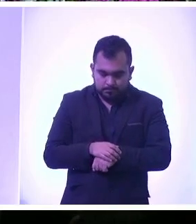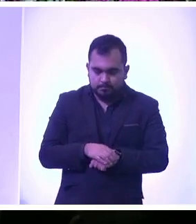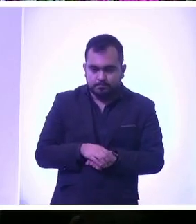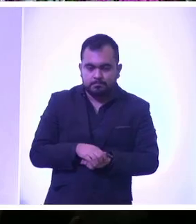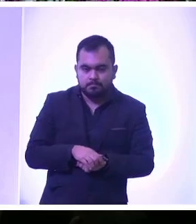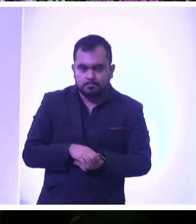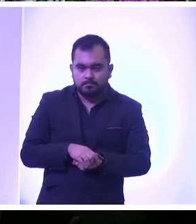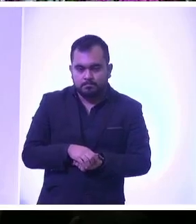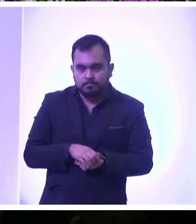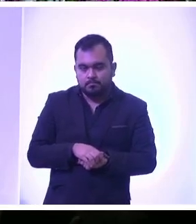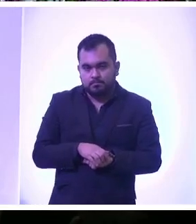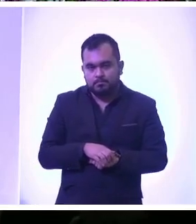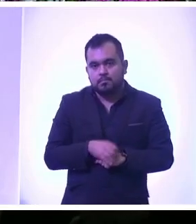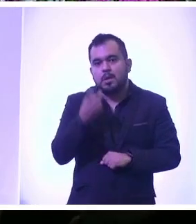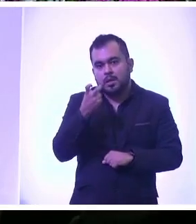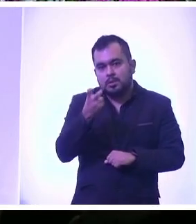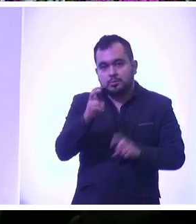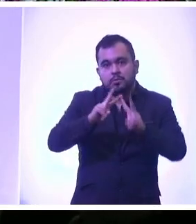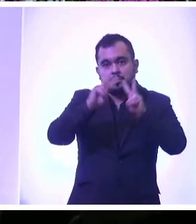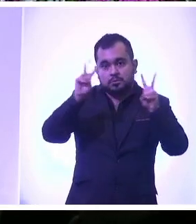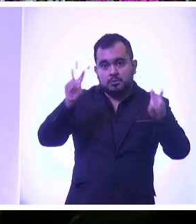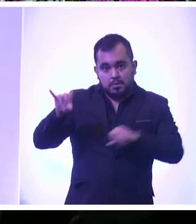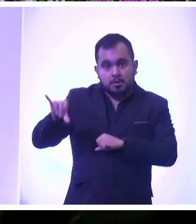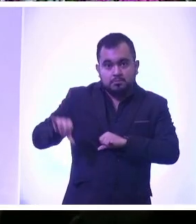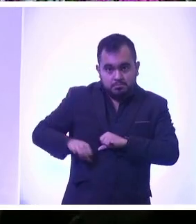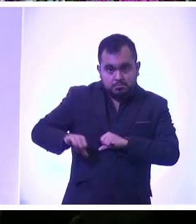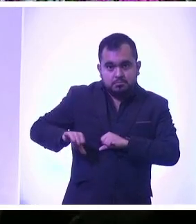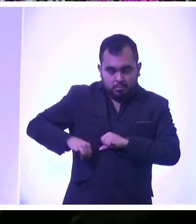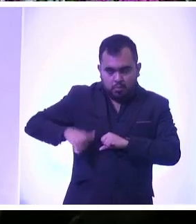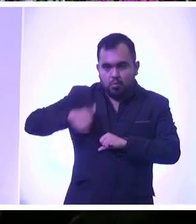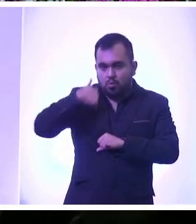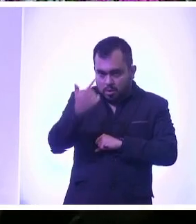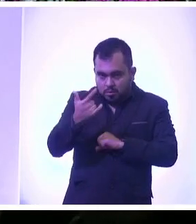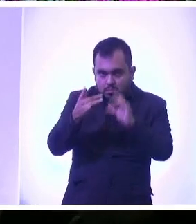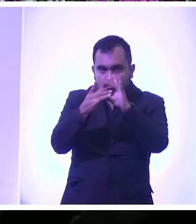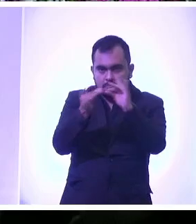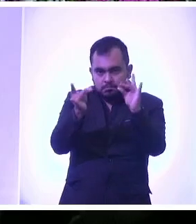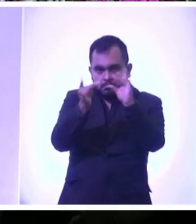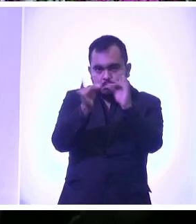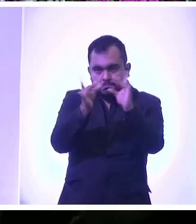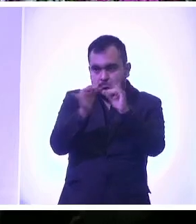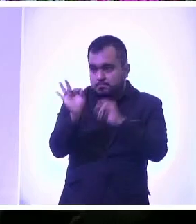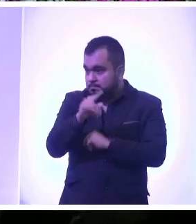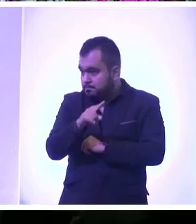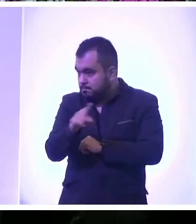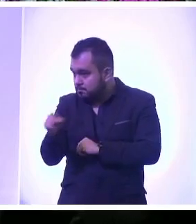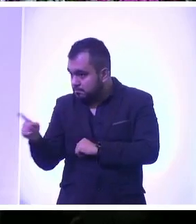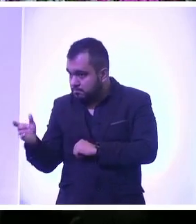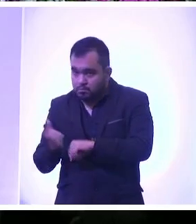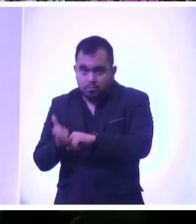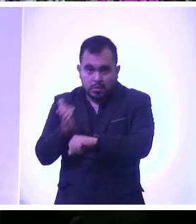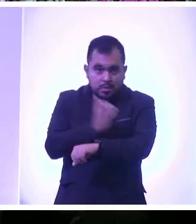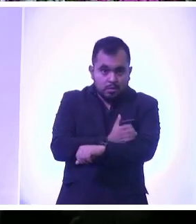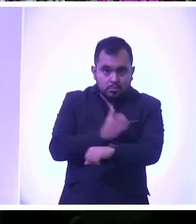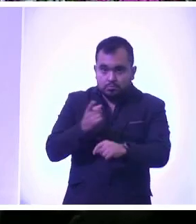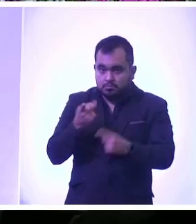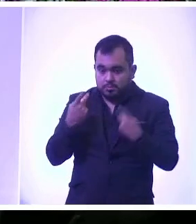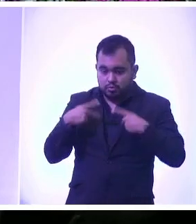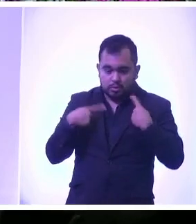ese para Oye pues es es un tema muy interesante Sí me gustaría abordarlo si me lo permiten mis compañeros eh panelistas